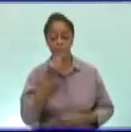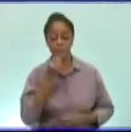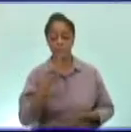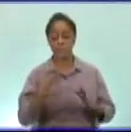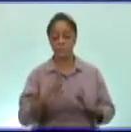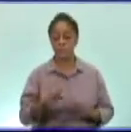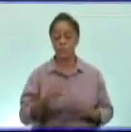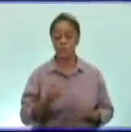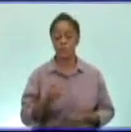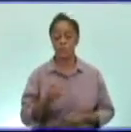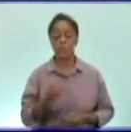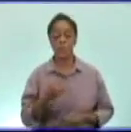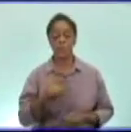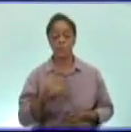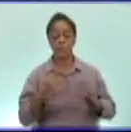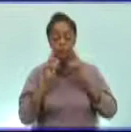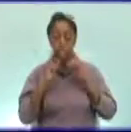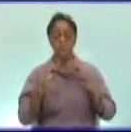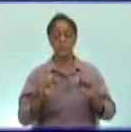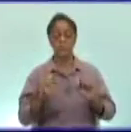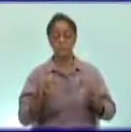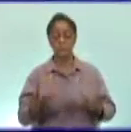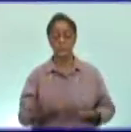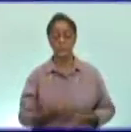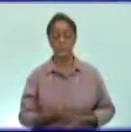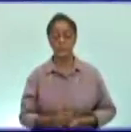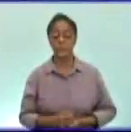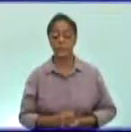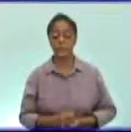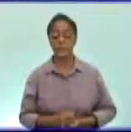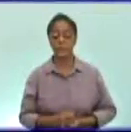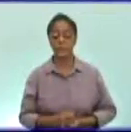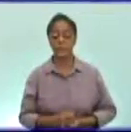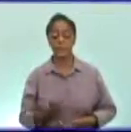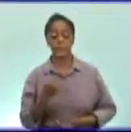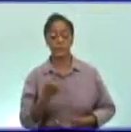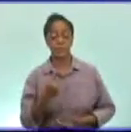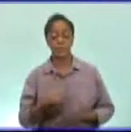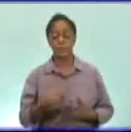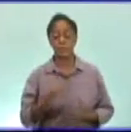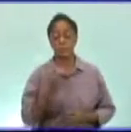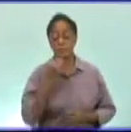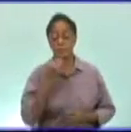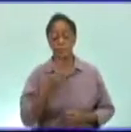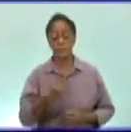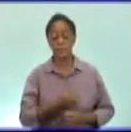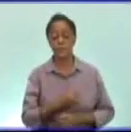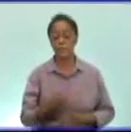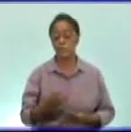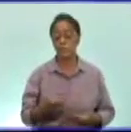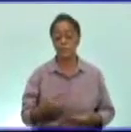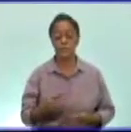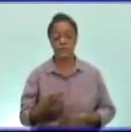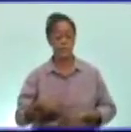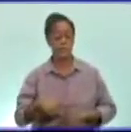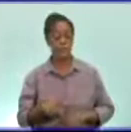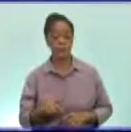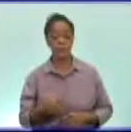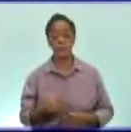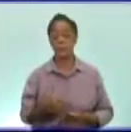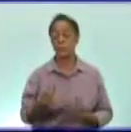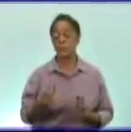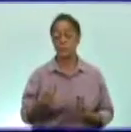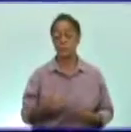soportar condiciones de vida extremas. Algunas de ellas pueden ser útiles, pero otras muchas